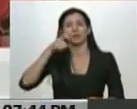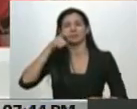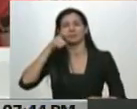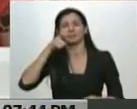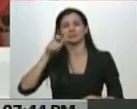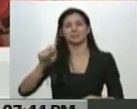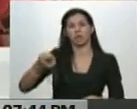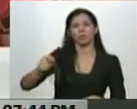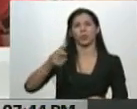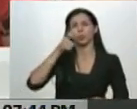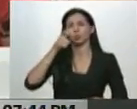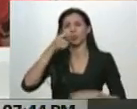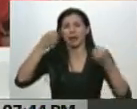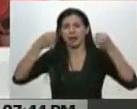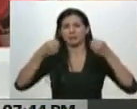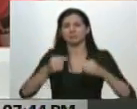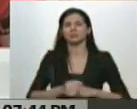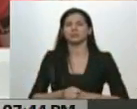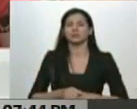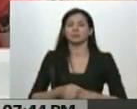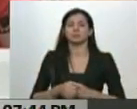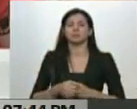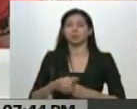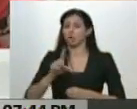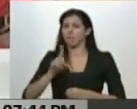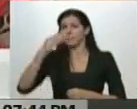civiles, nosotros hemos